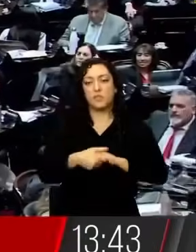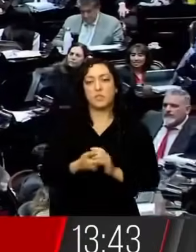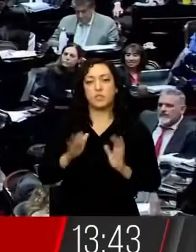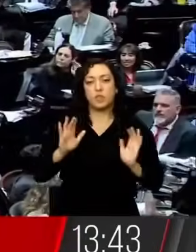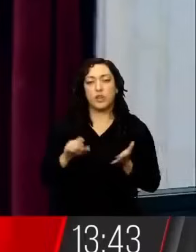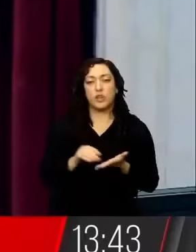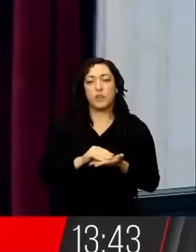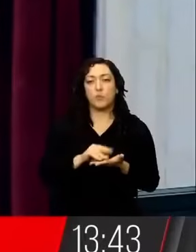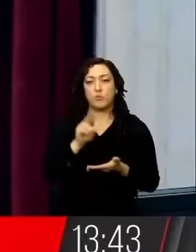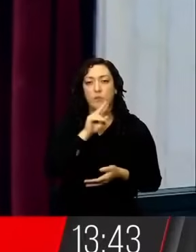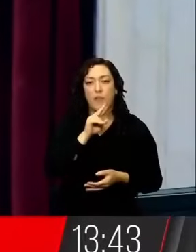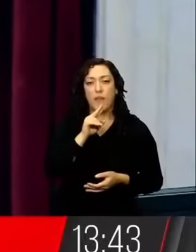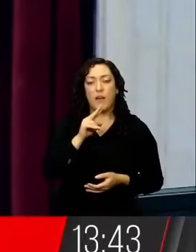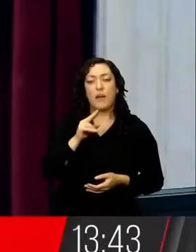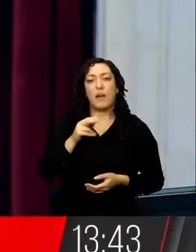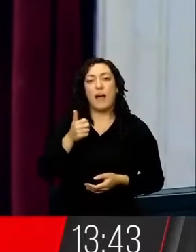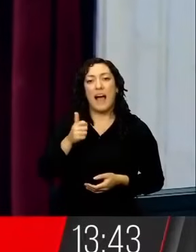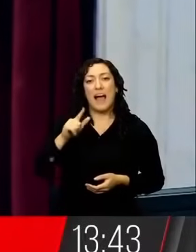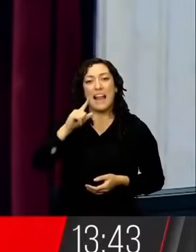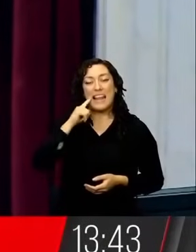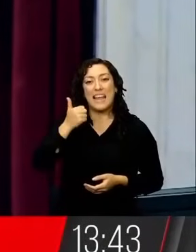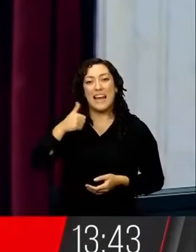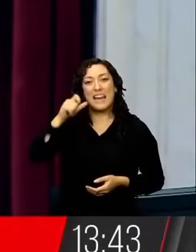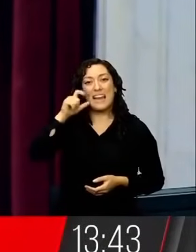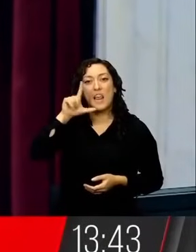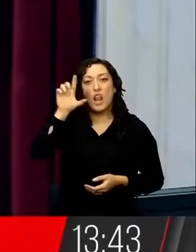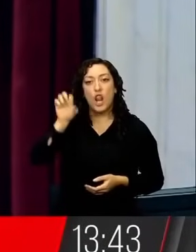Abstención. Diputada Eugenia Alianello.